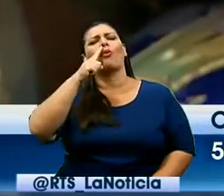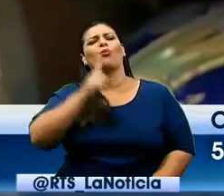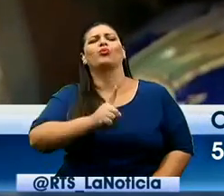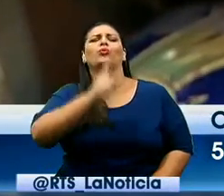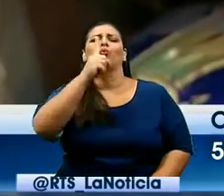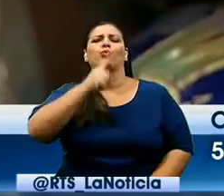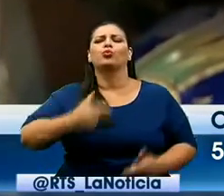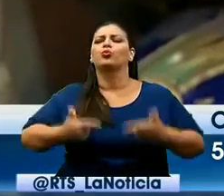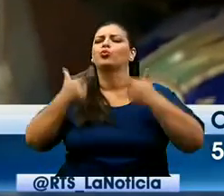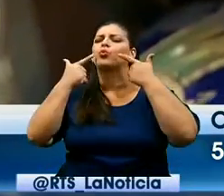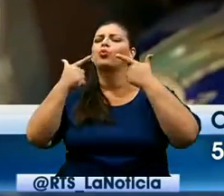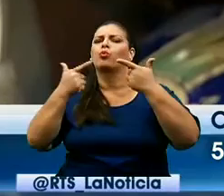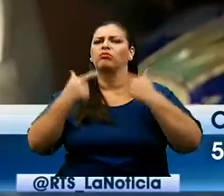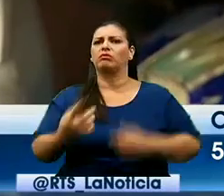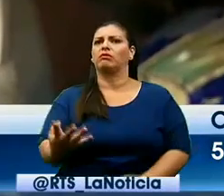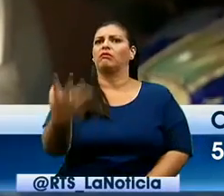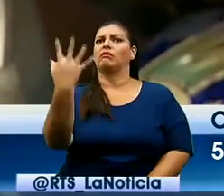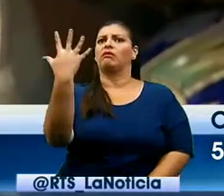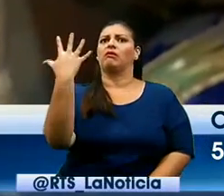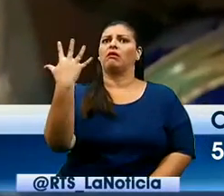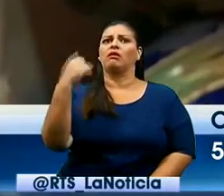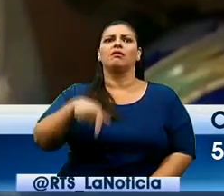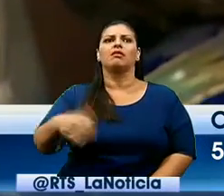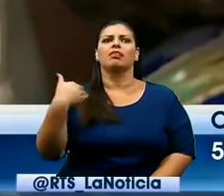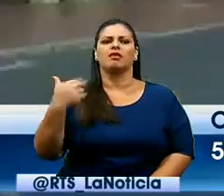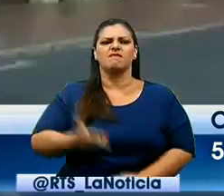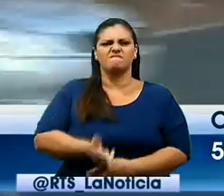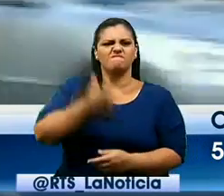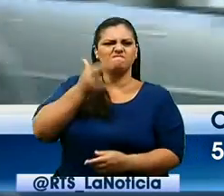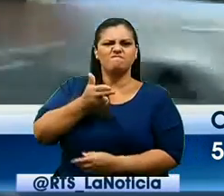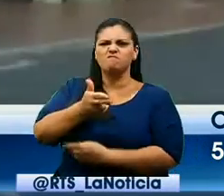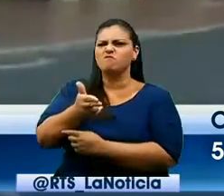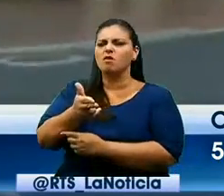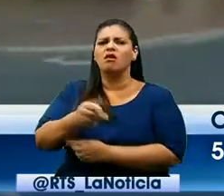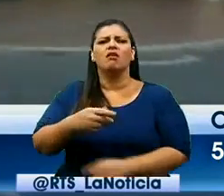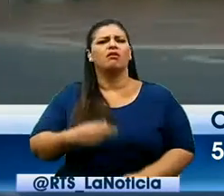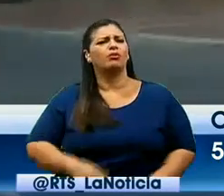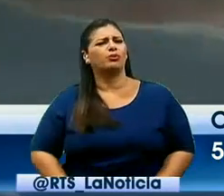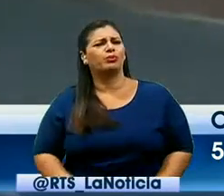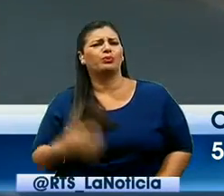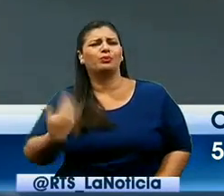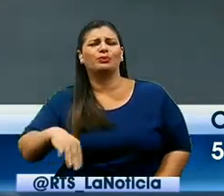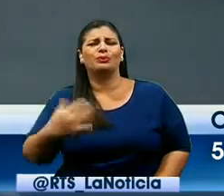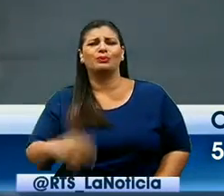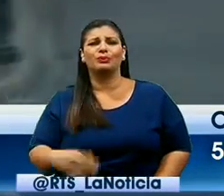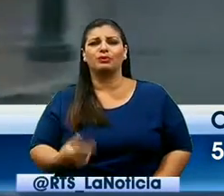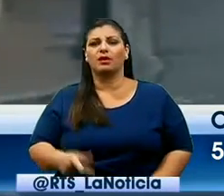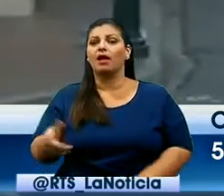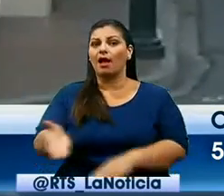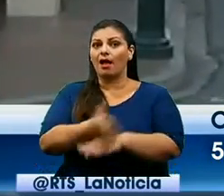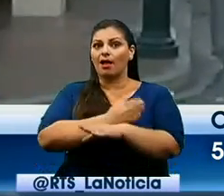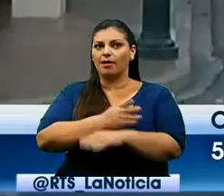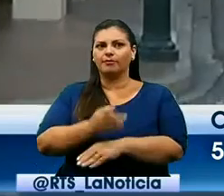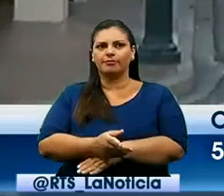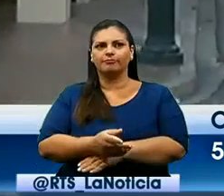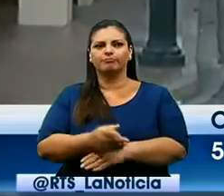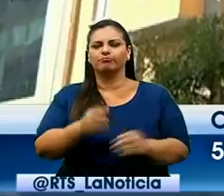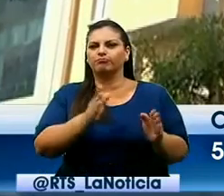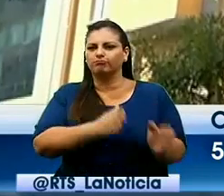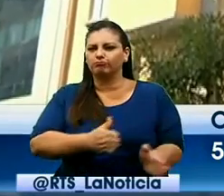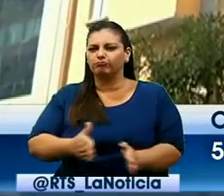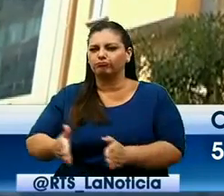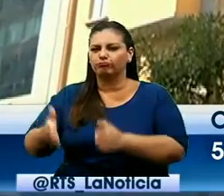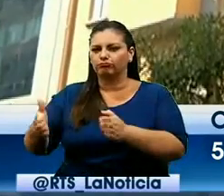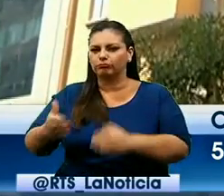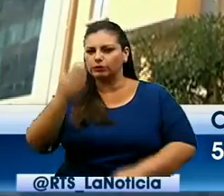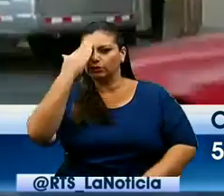cinco cubos con metralladores, 9 milímetros. Al parecer el atraco estuvo muy bien planificado. Los tipos tenían estudiada